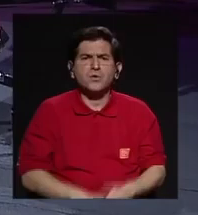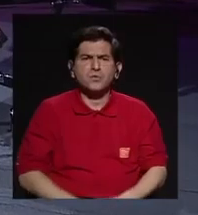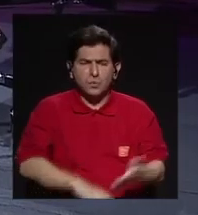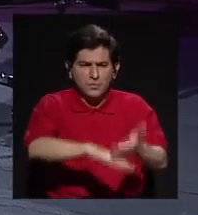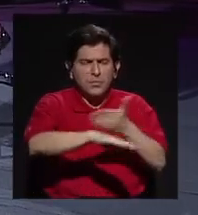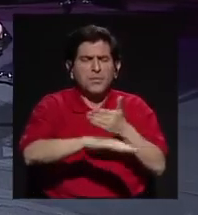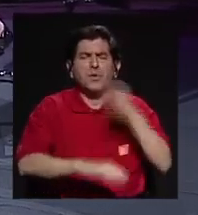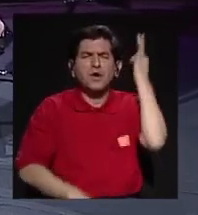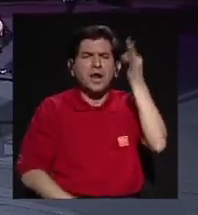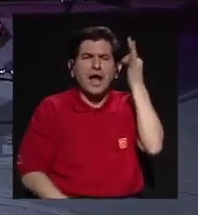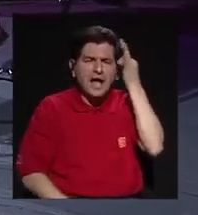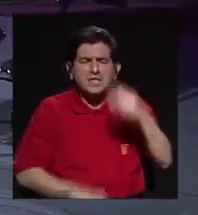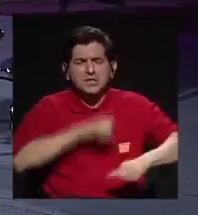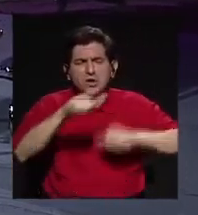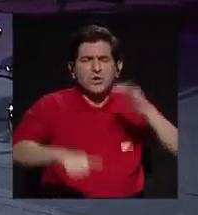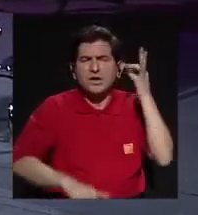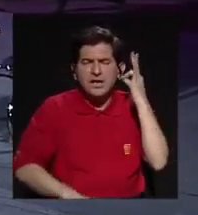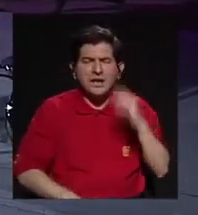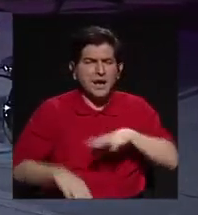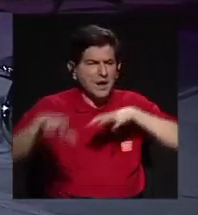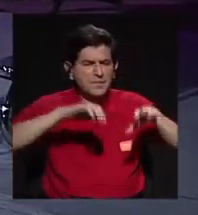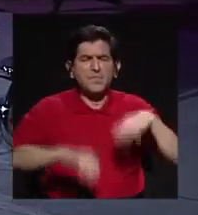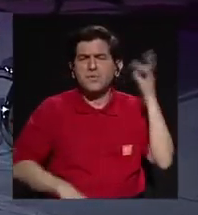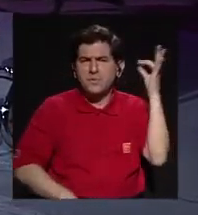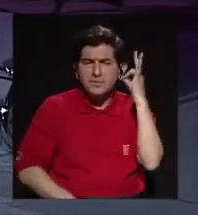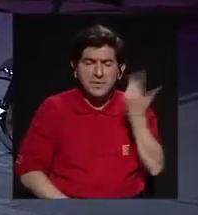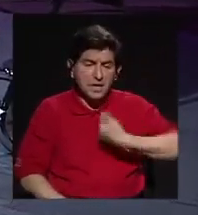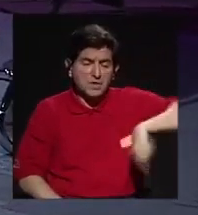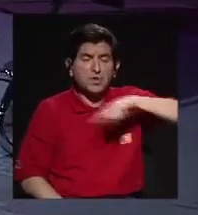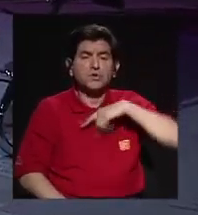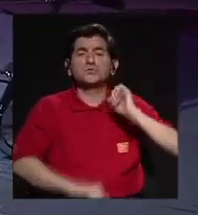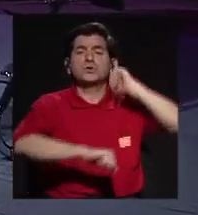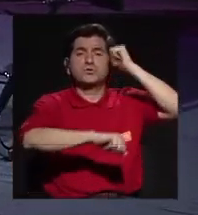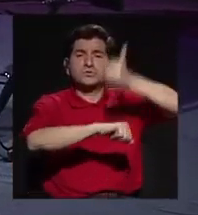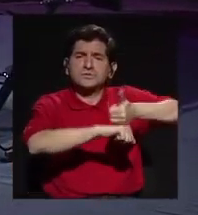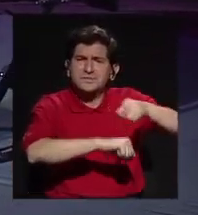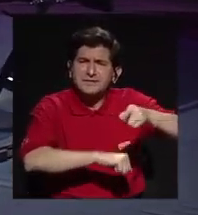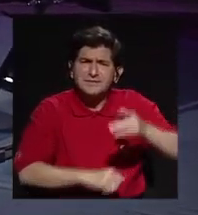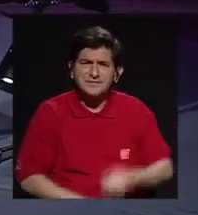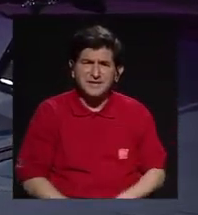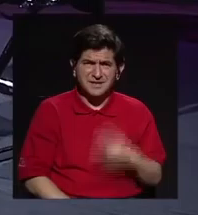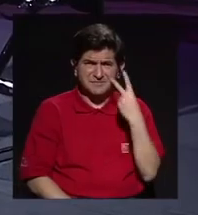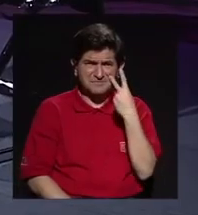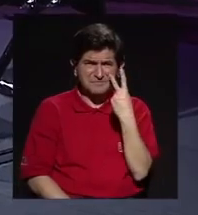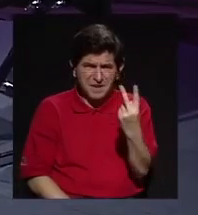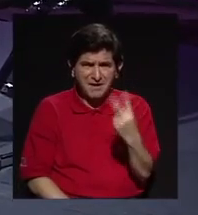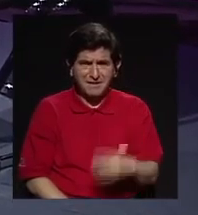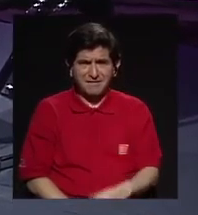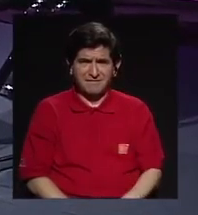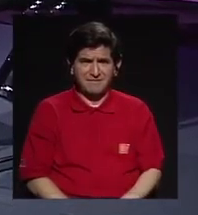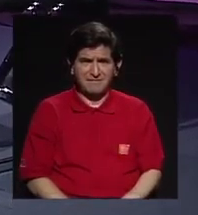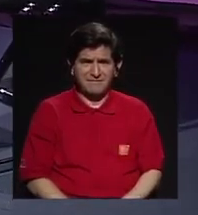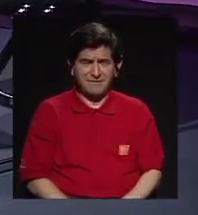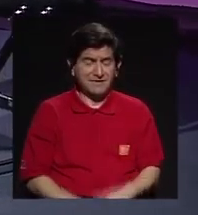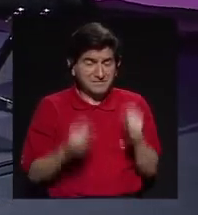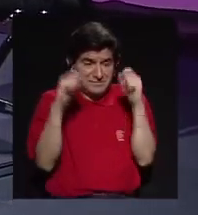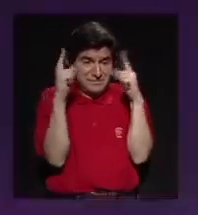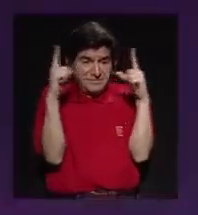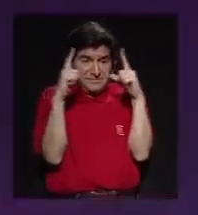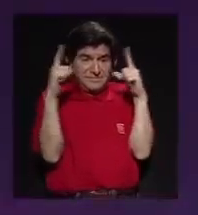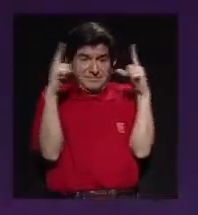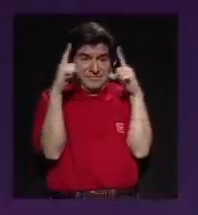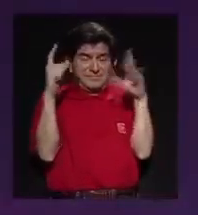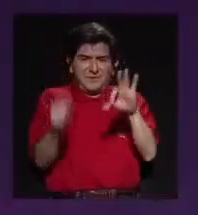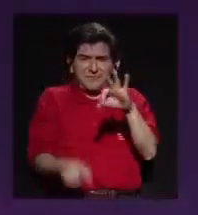la teoría feminista, los movimientos de mujeres, de que nosotros somos las que hemos impuesto eso. Y vean ustedes cómo es impresionante